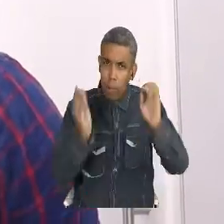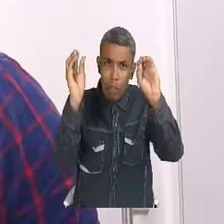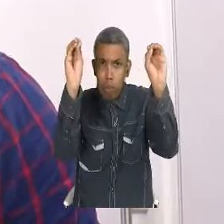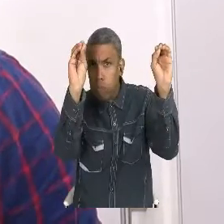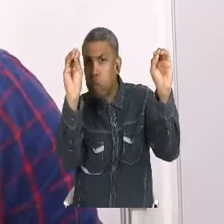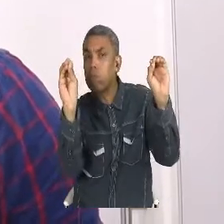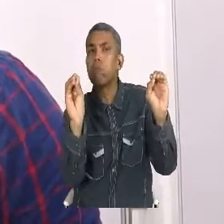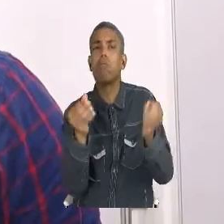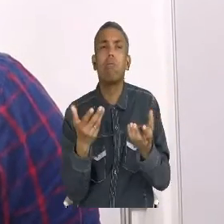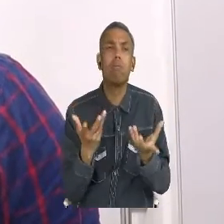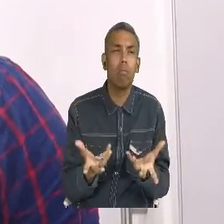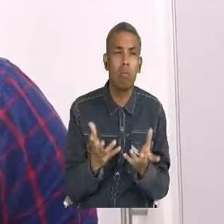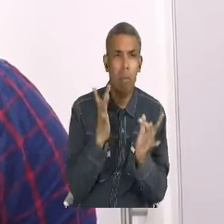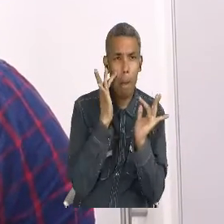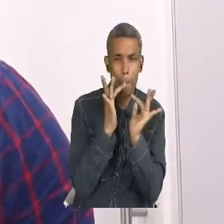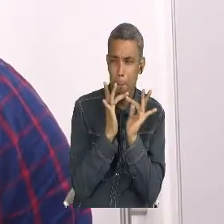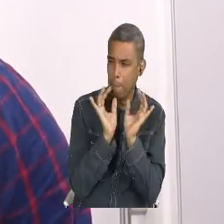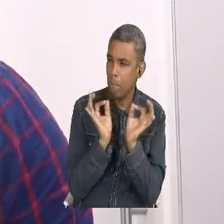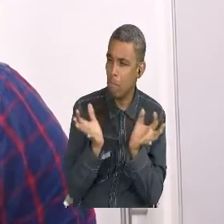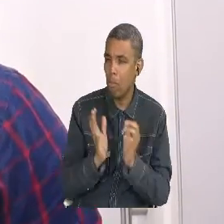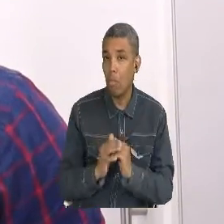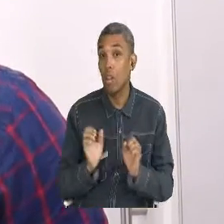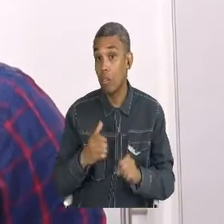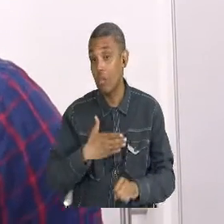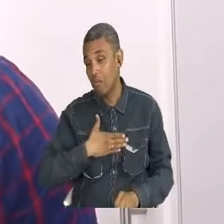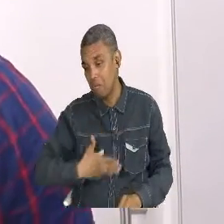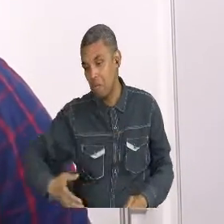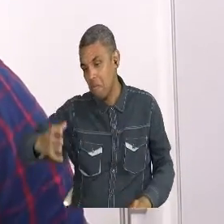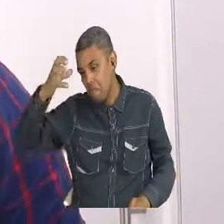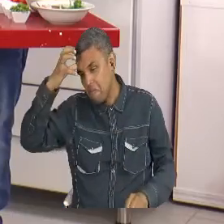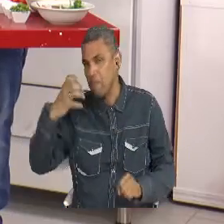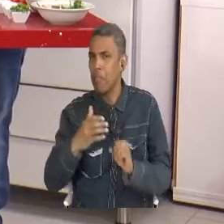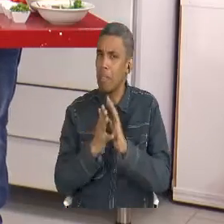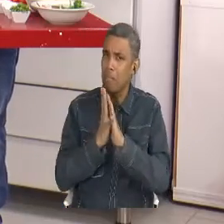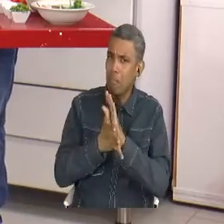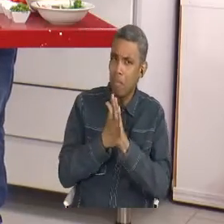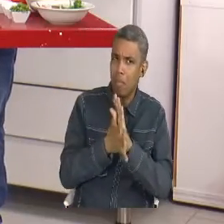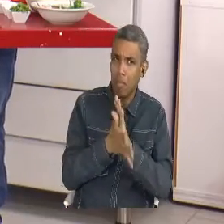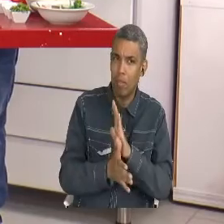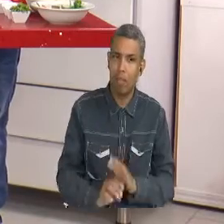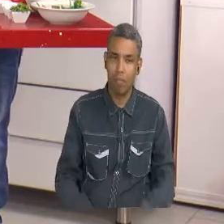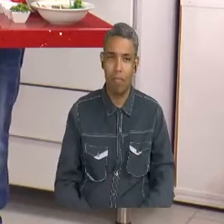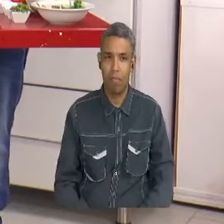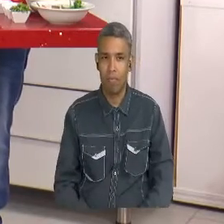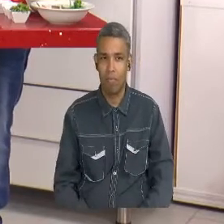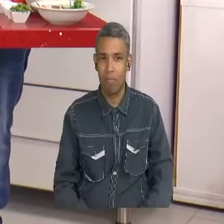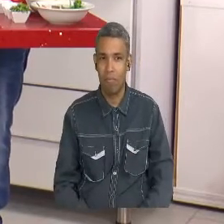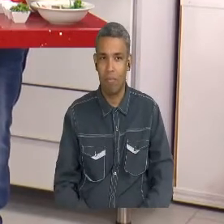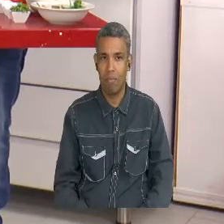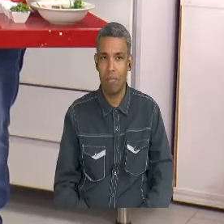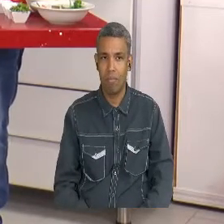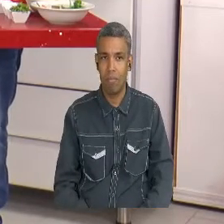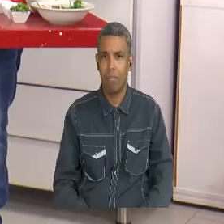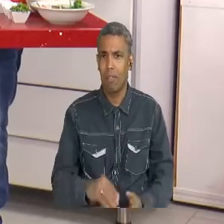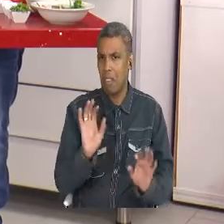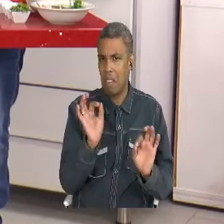además de lo que son los muebles. Exacto. Como sí, tomarle la idea al dueño de casa, al que quiera hacer su